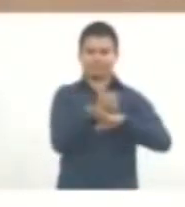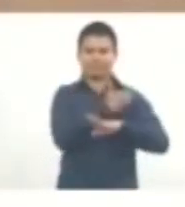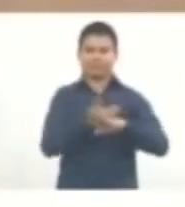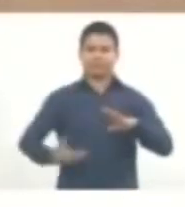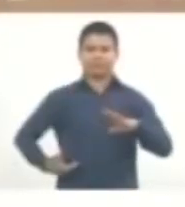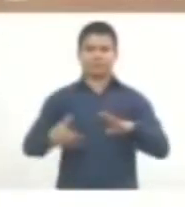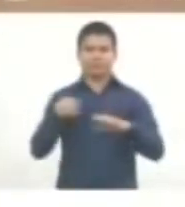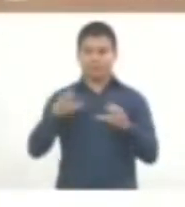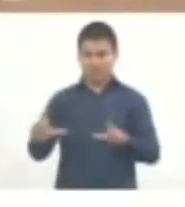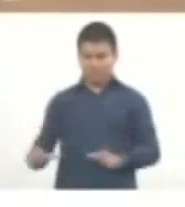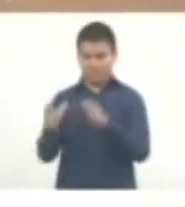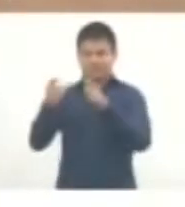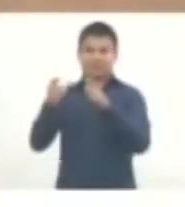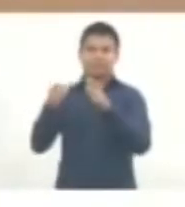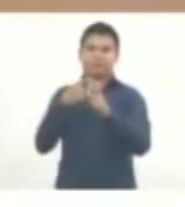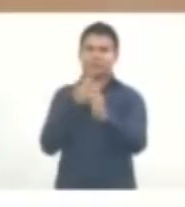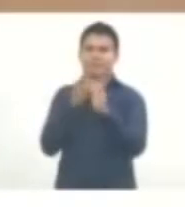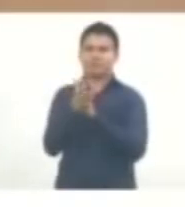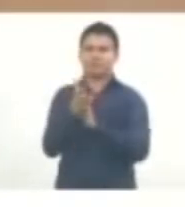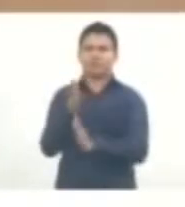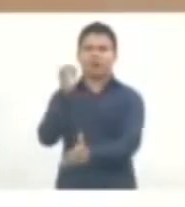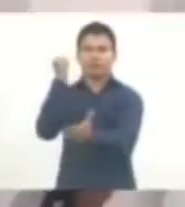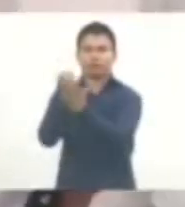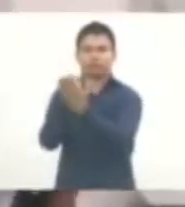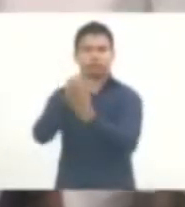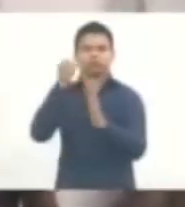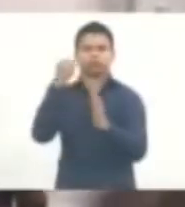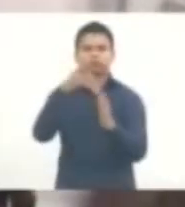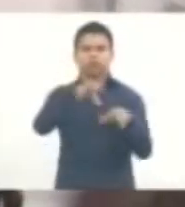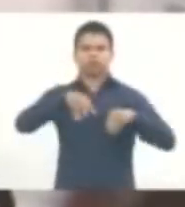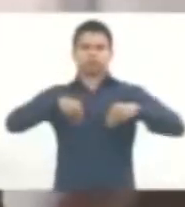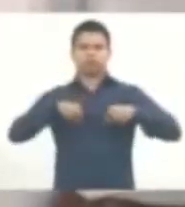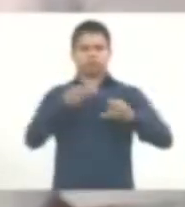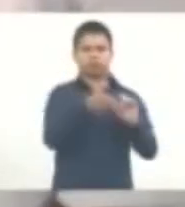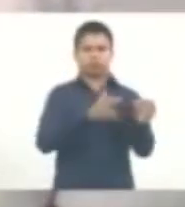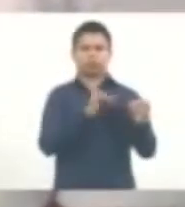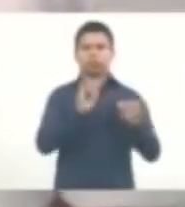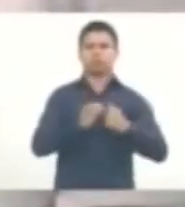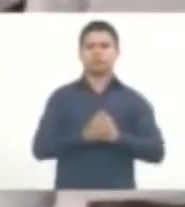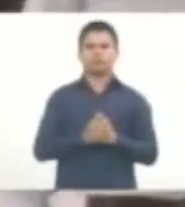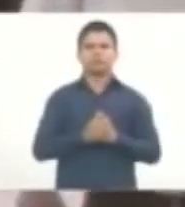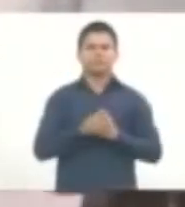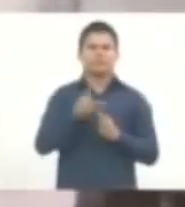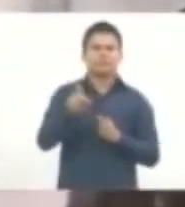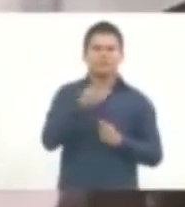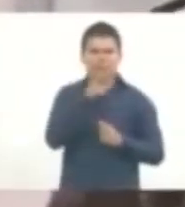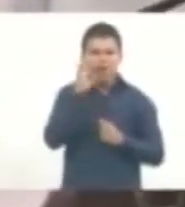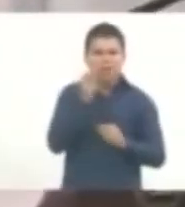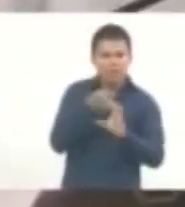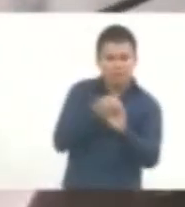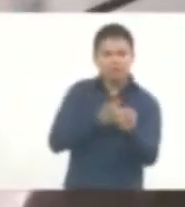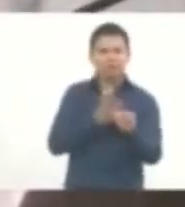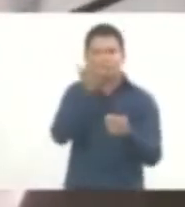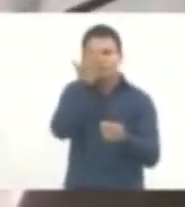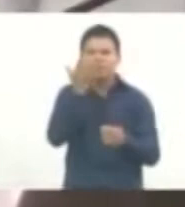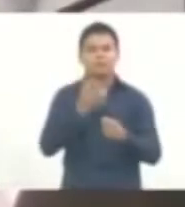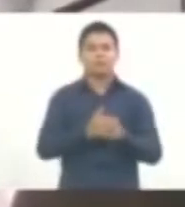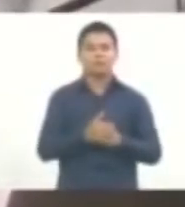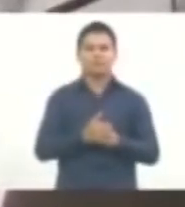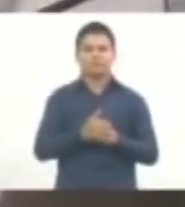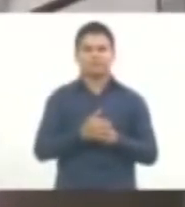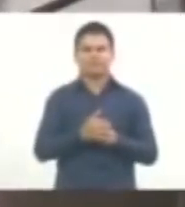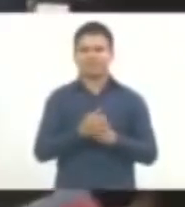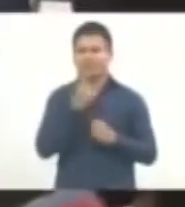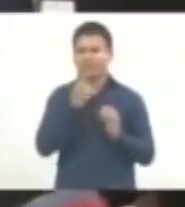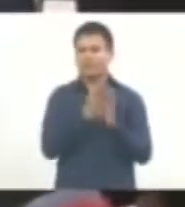su renuncia con 76 votos a favor y 0 en contra. Germán Vargas indicó como motivo de su renuncia el acto legislativo 01 del